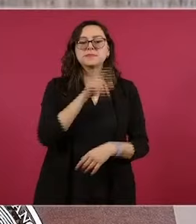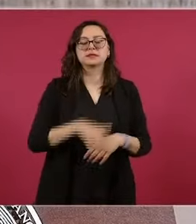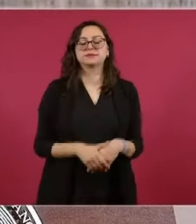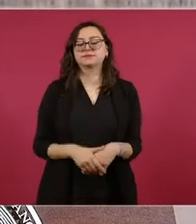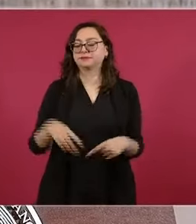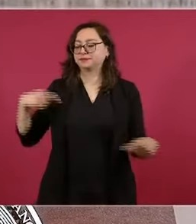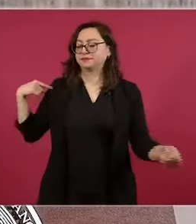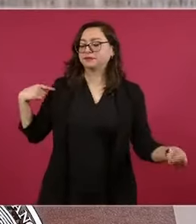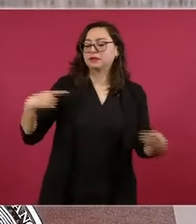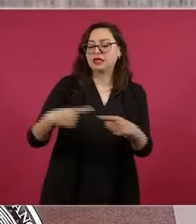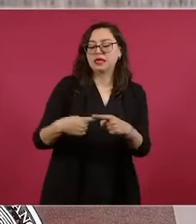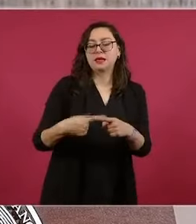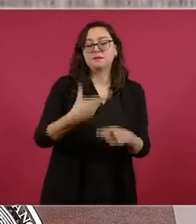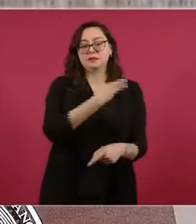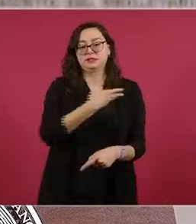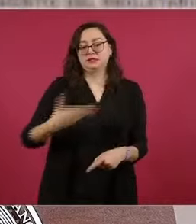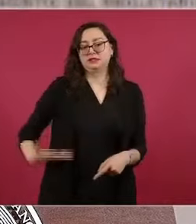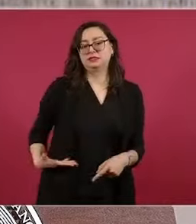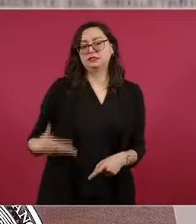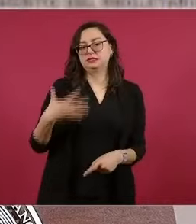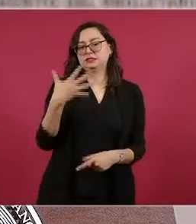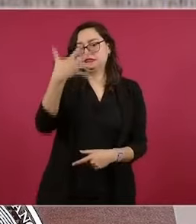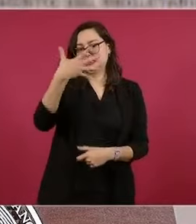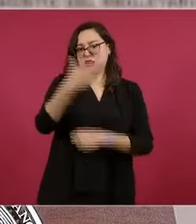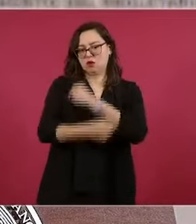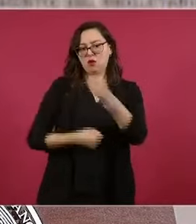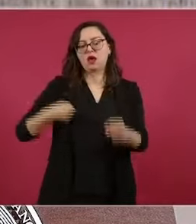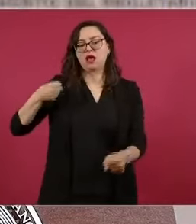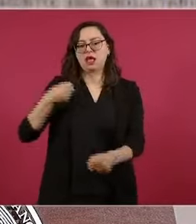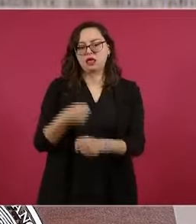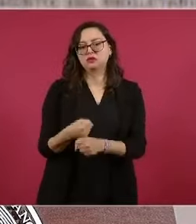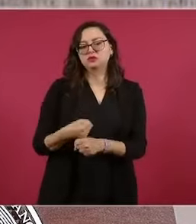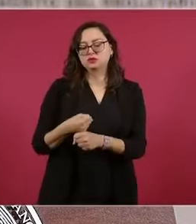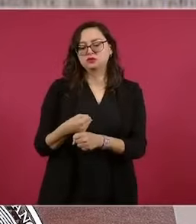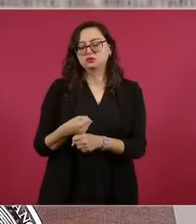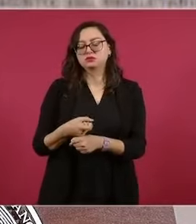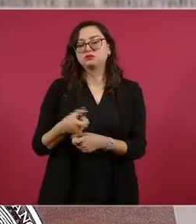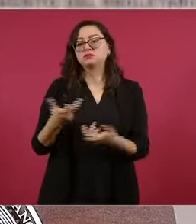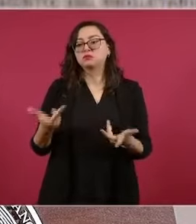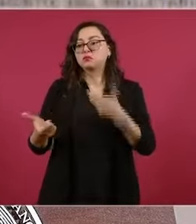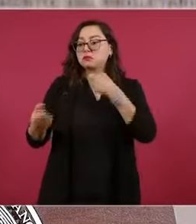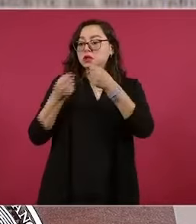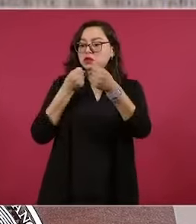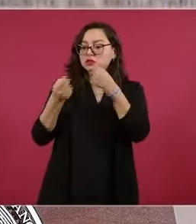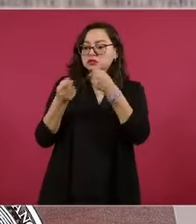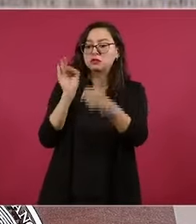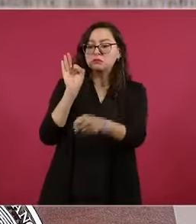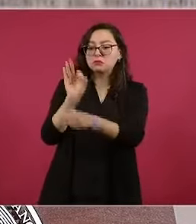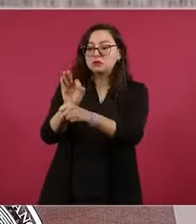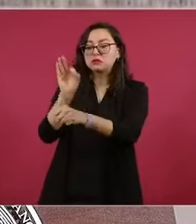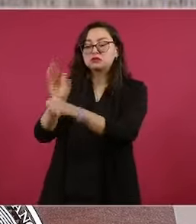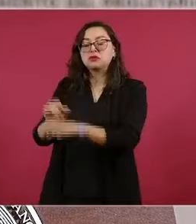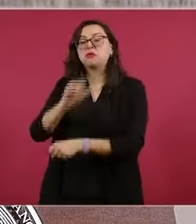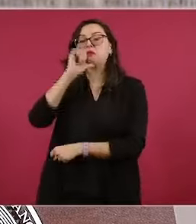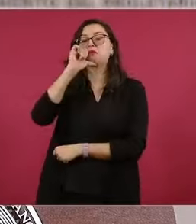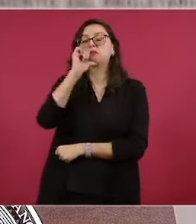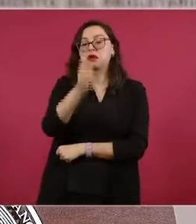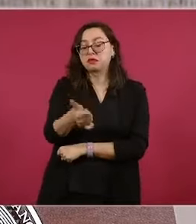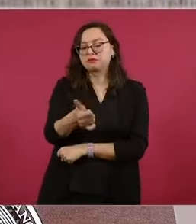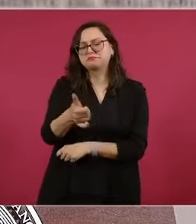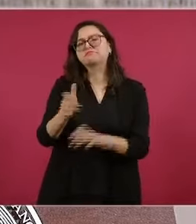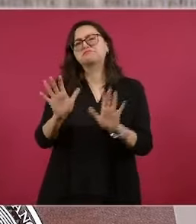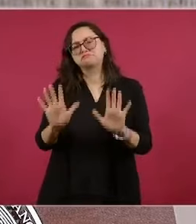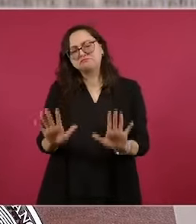sexenio no se brinde protección a periodistas. Vamos a ver este caso. Animal